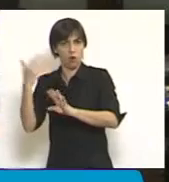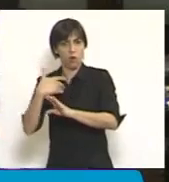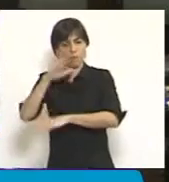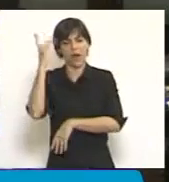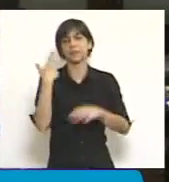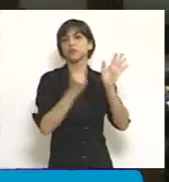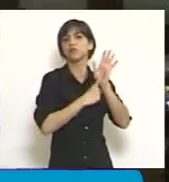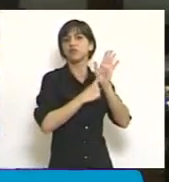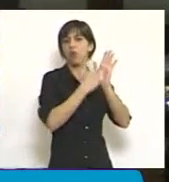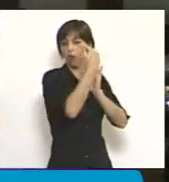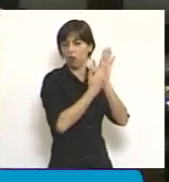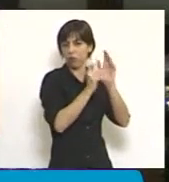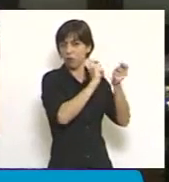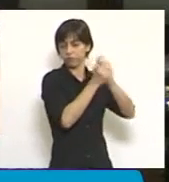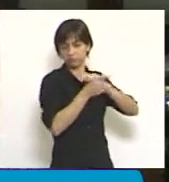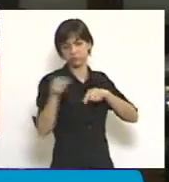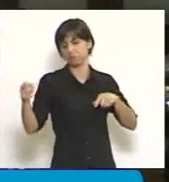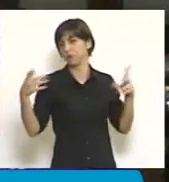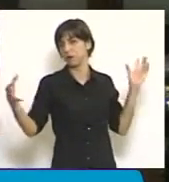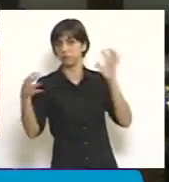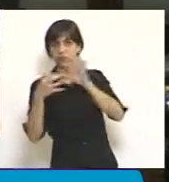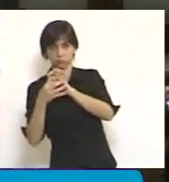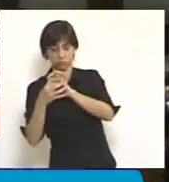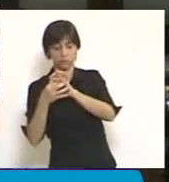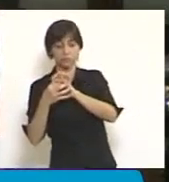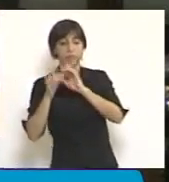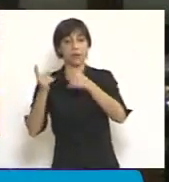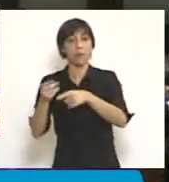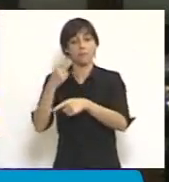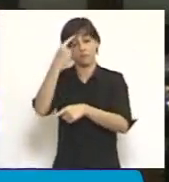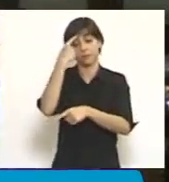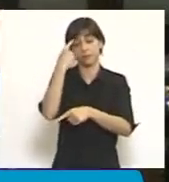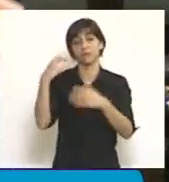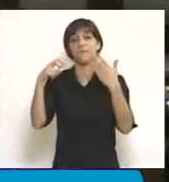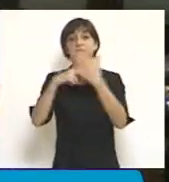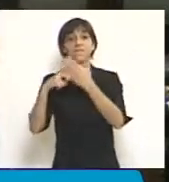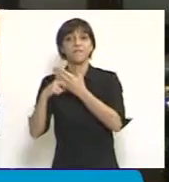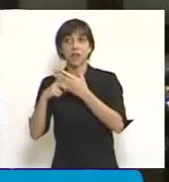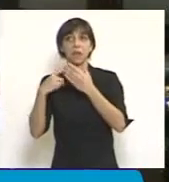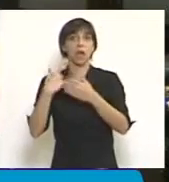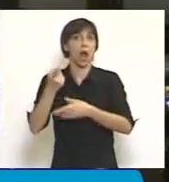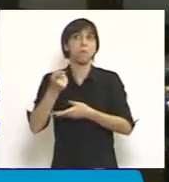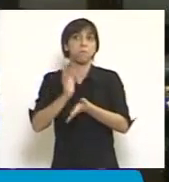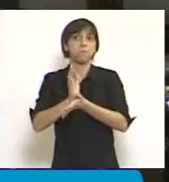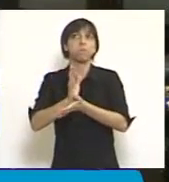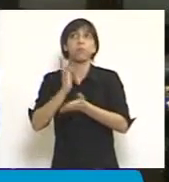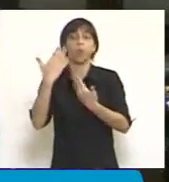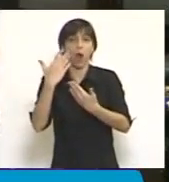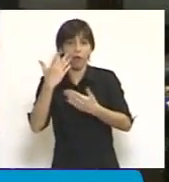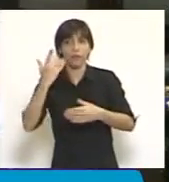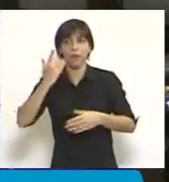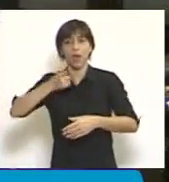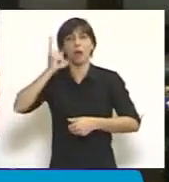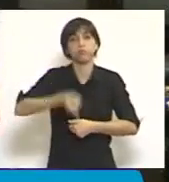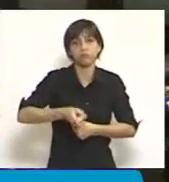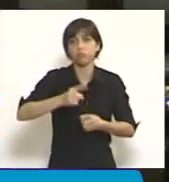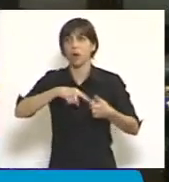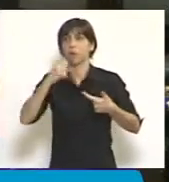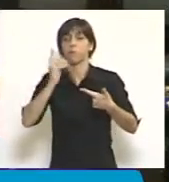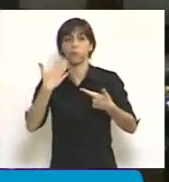La independencia del Ministerio Público Fiscal, la autonomía del Ministerio Público Fiscal es extremadamente independiente, sobre todo a partir